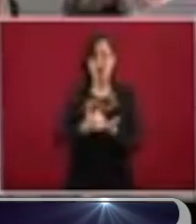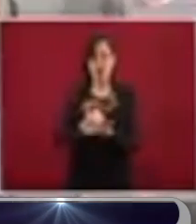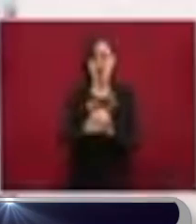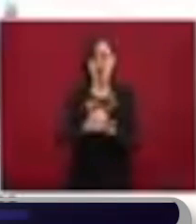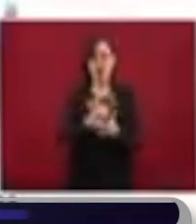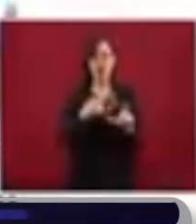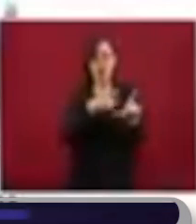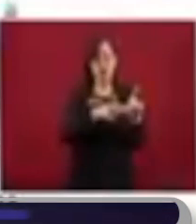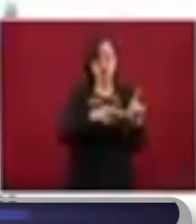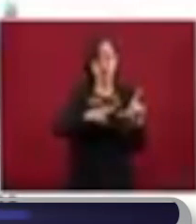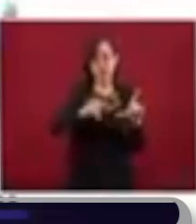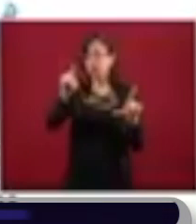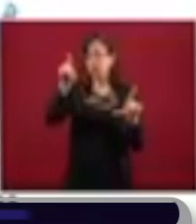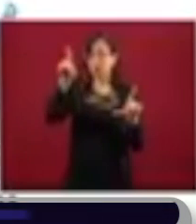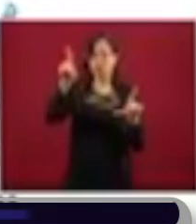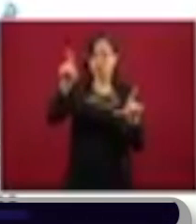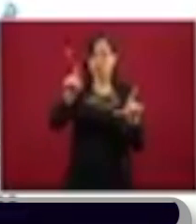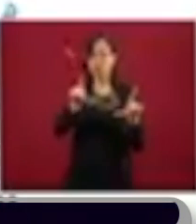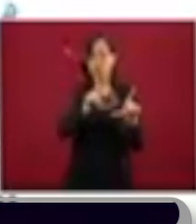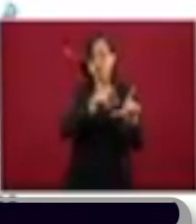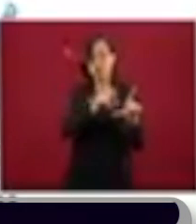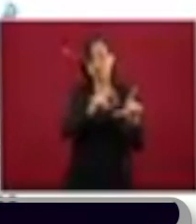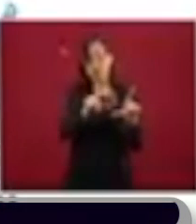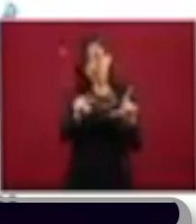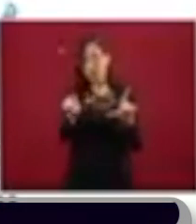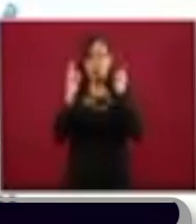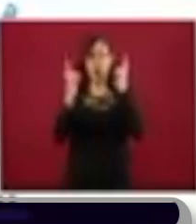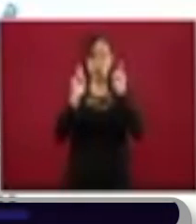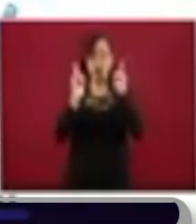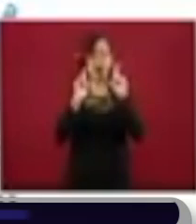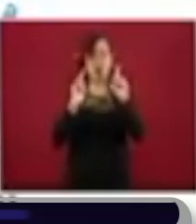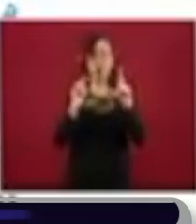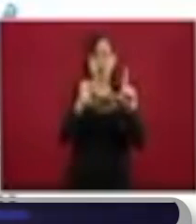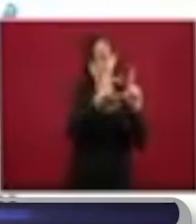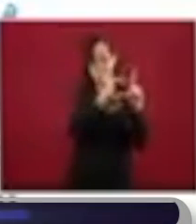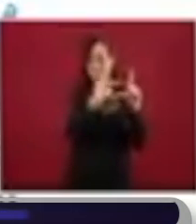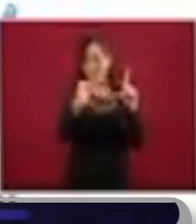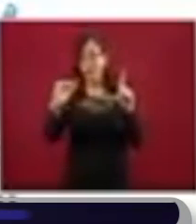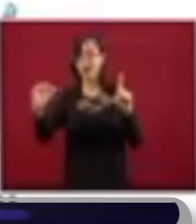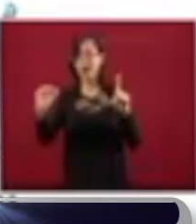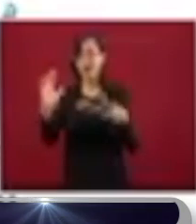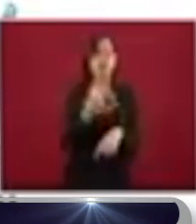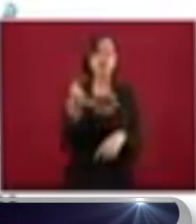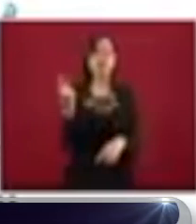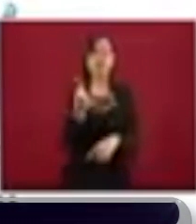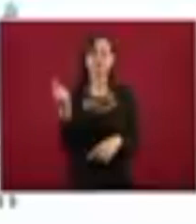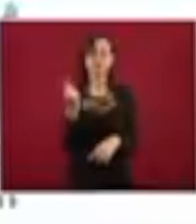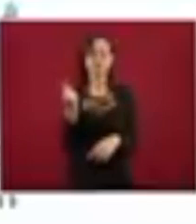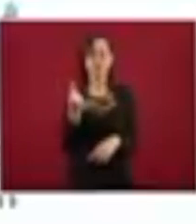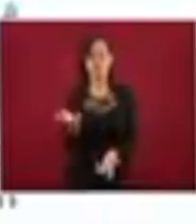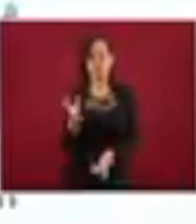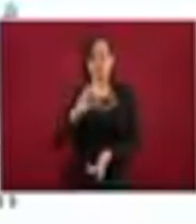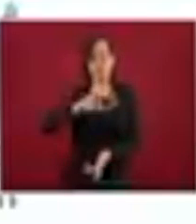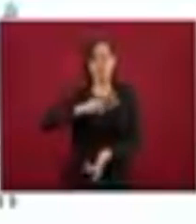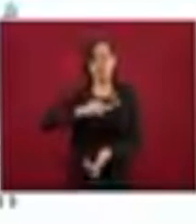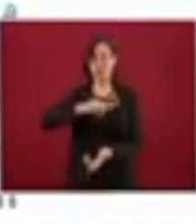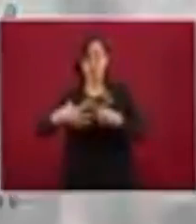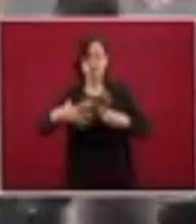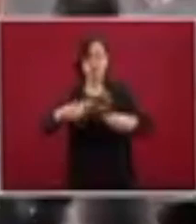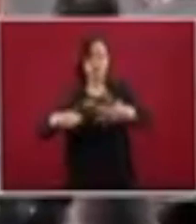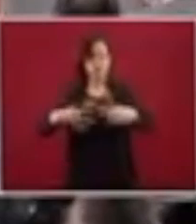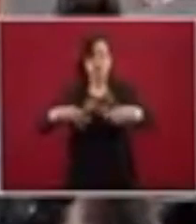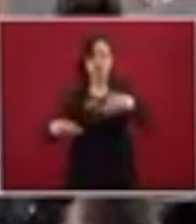lo horizontal en lo más horizontal posible porque esto no significa que no se saturen los